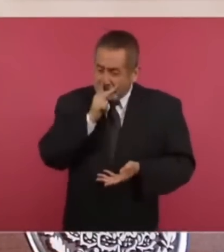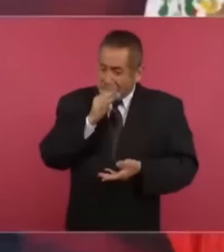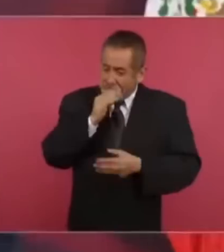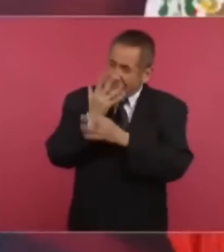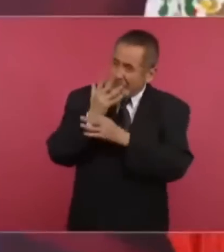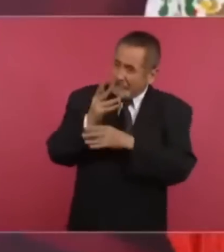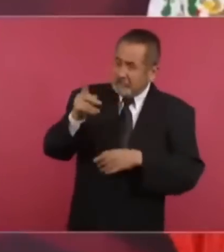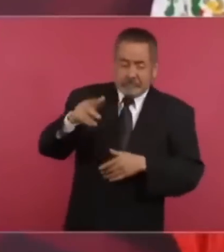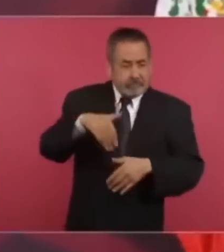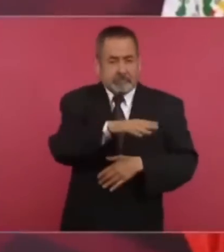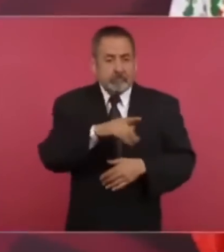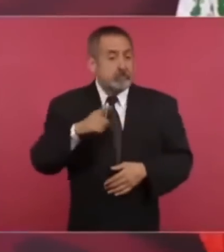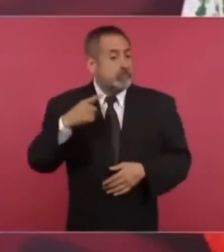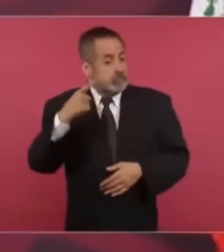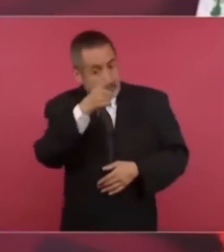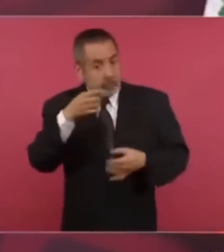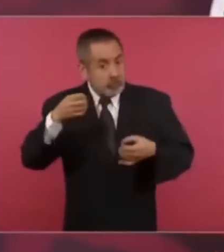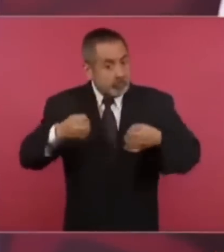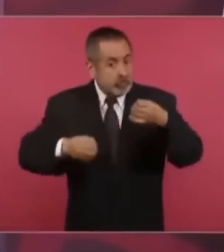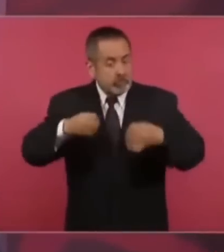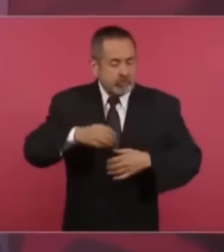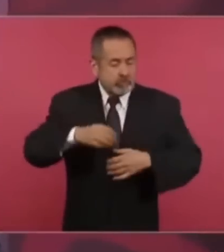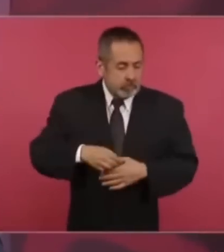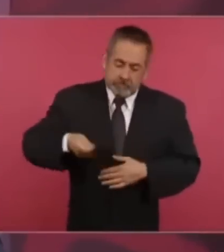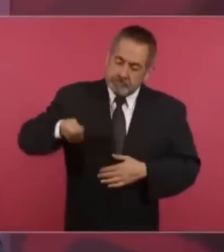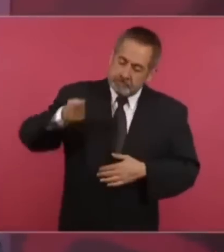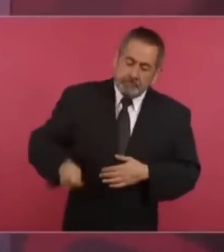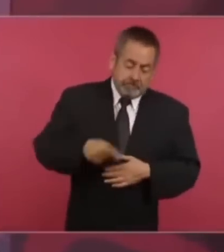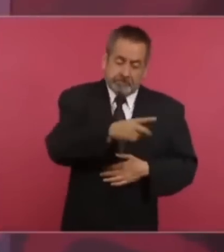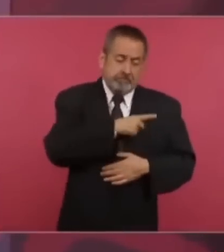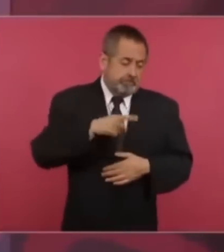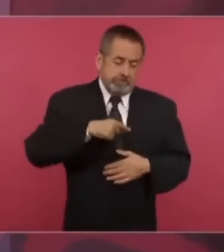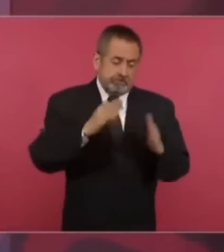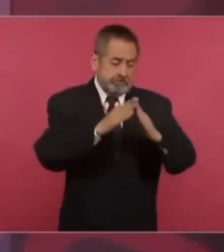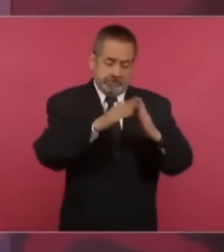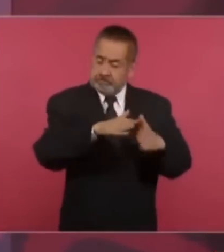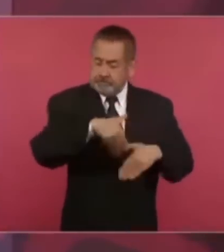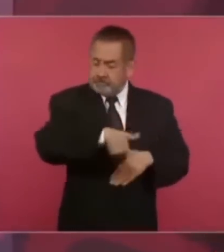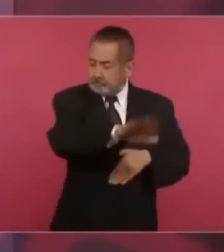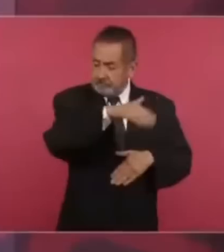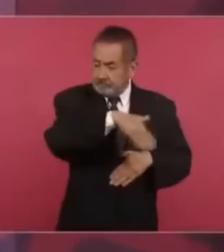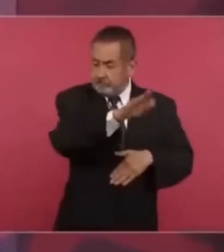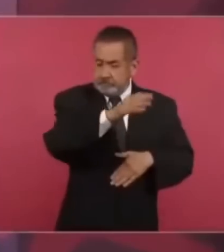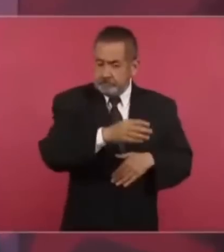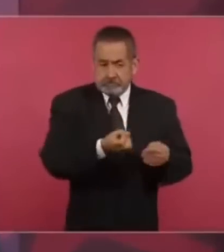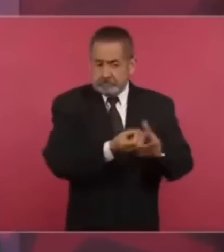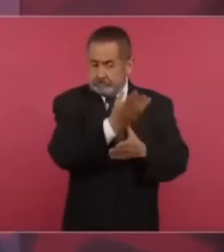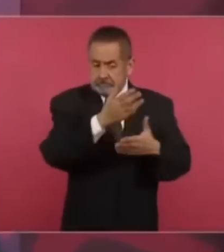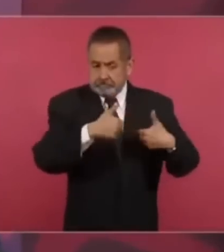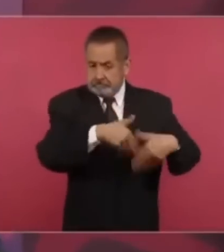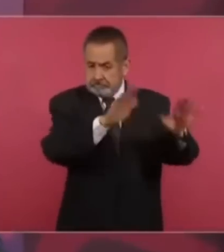Y el juez resolvió que se tenía que ir, salir de la casa.